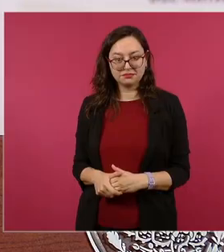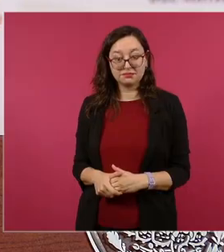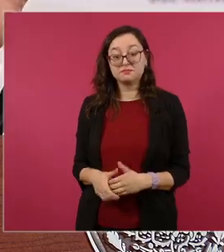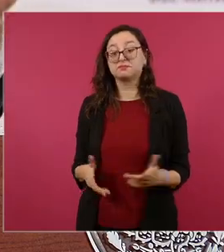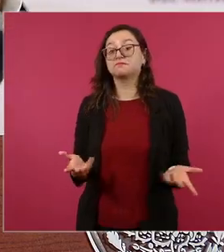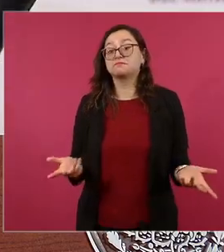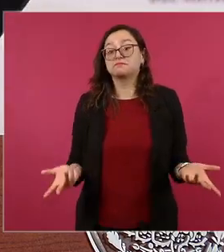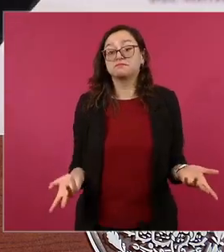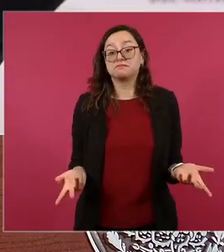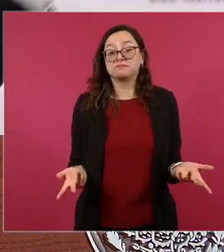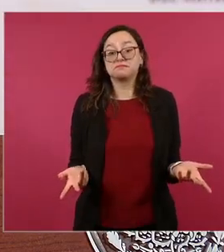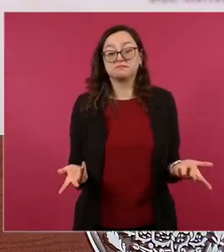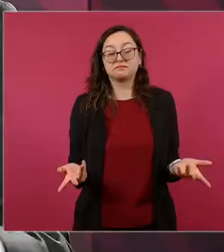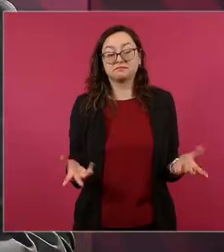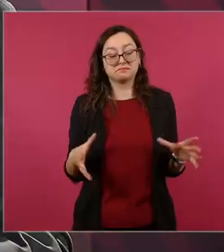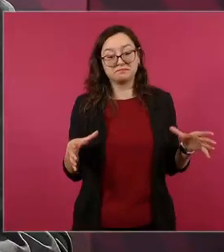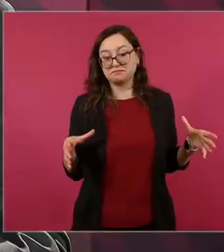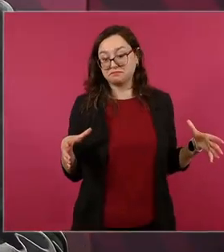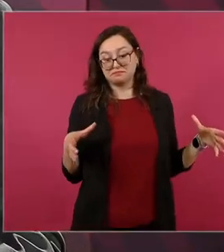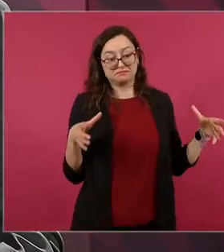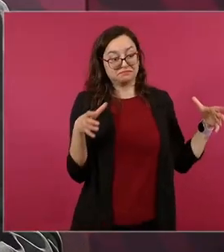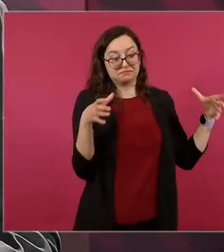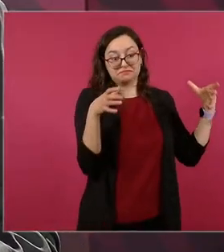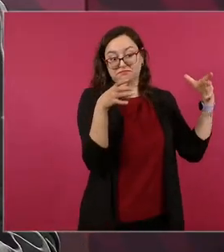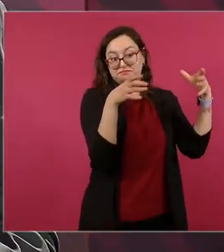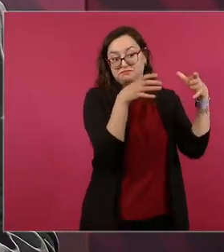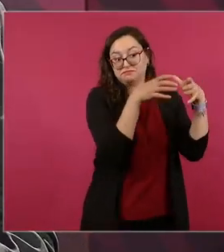Pero al final de cuentas, una minoría.